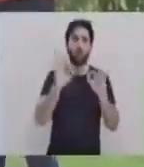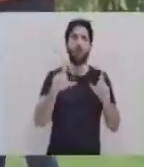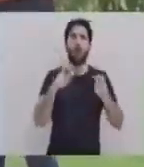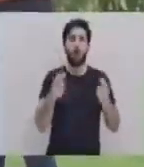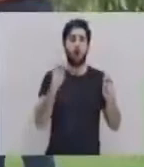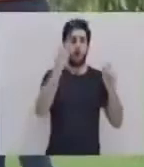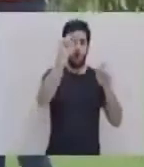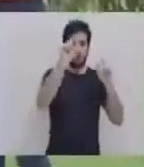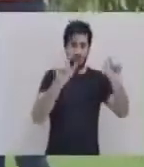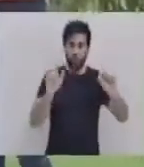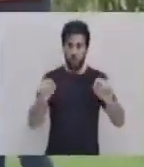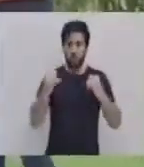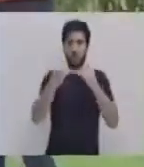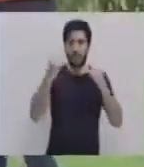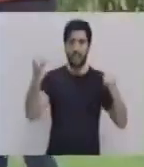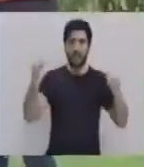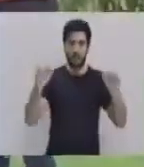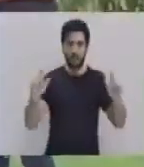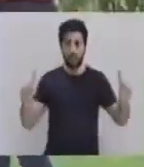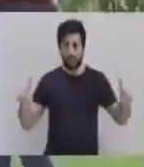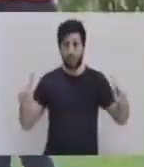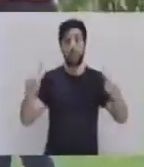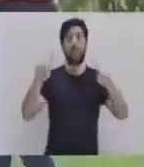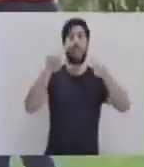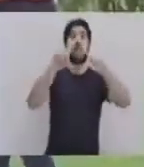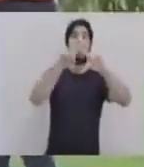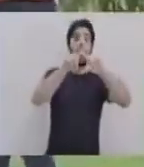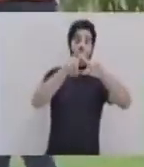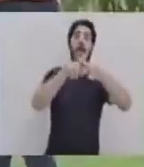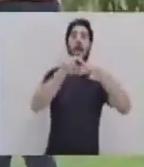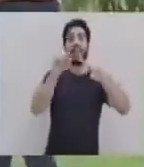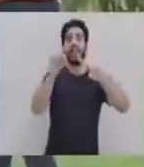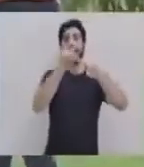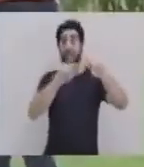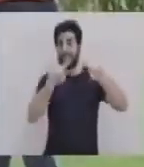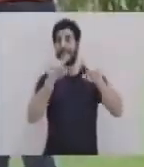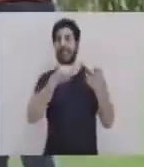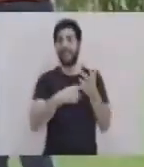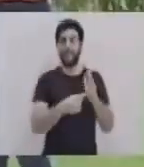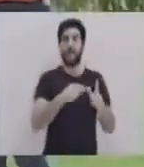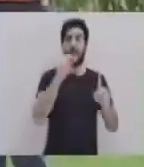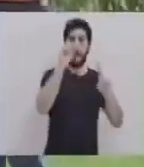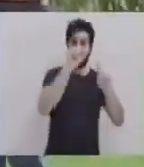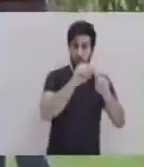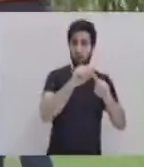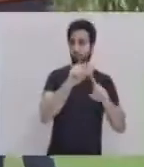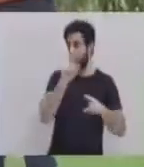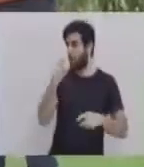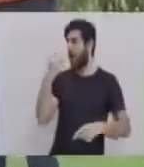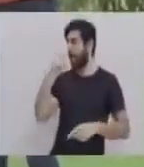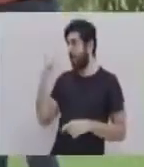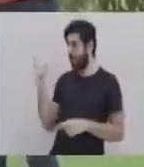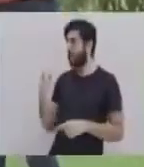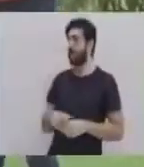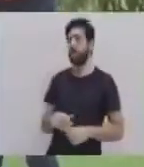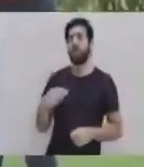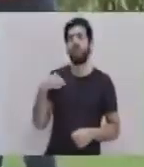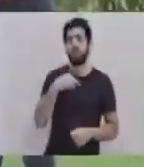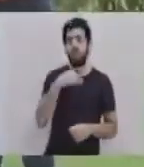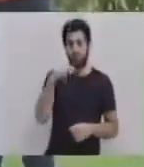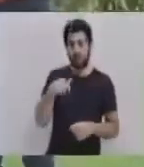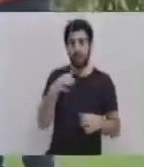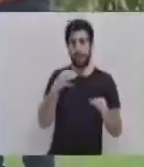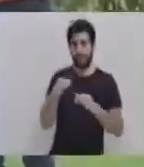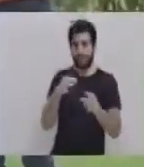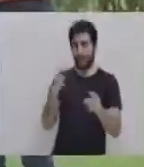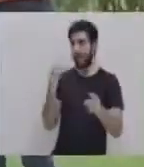qué es un punto de inflexión, pero antes de aprenderlo, por acá tenemos una función que tenemos que despejar. Sí, pero quiero explicarte como